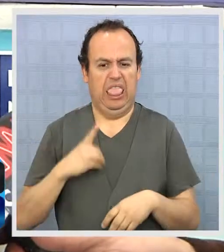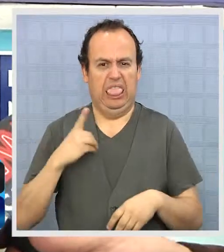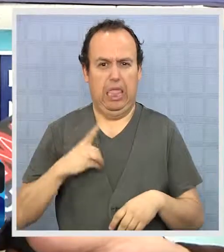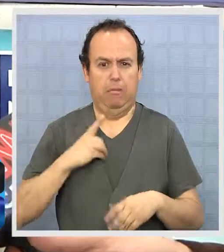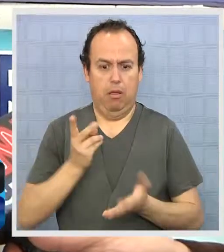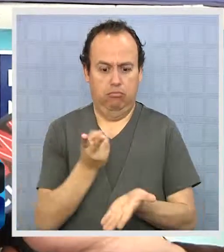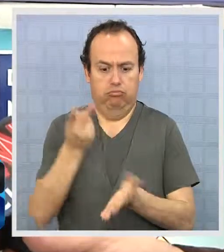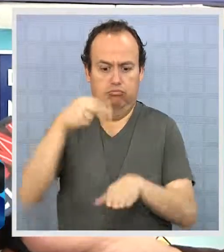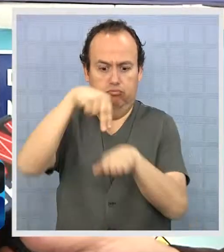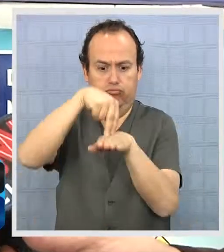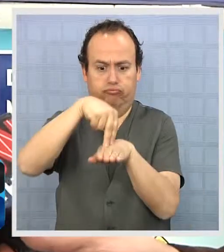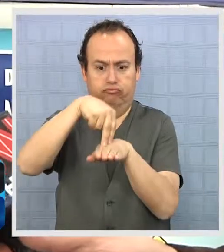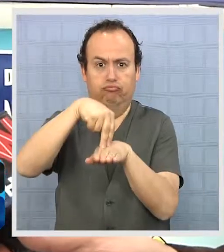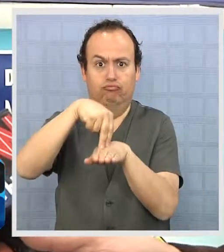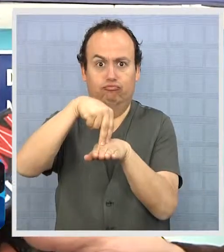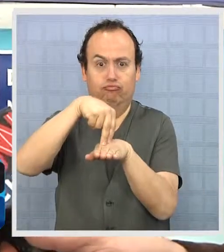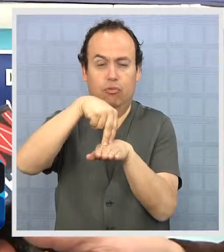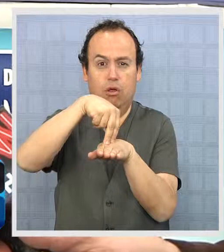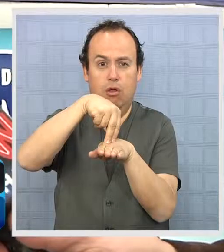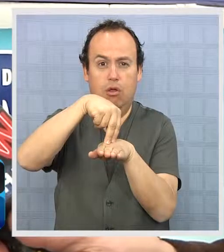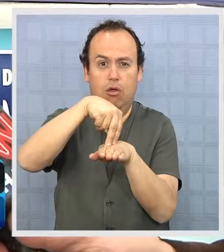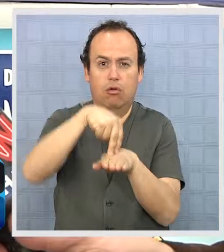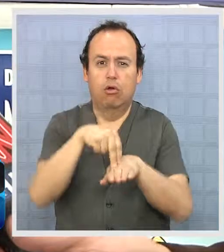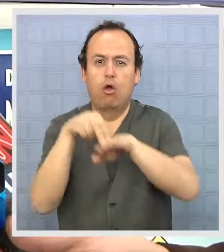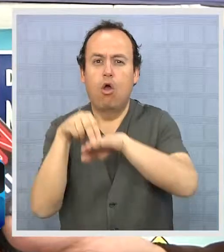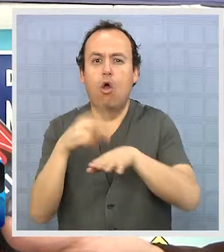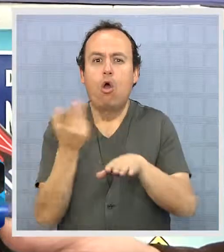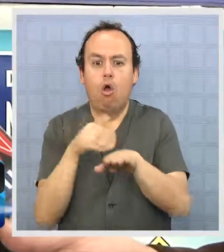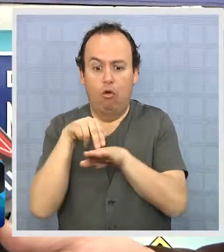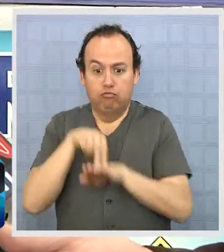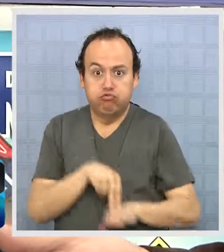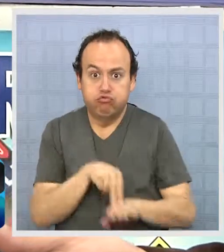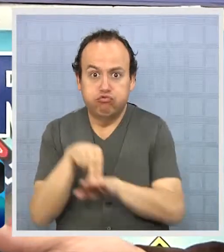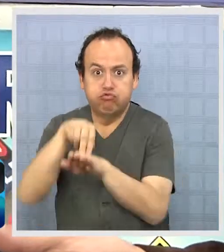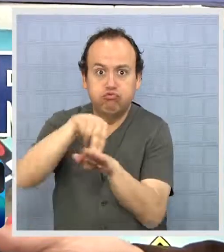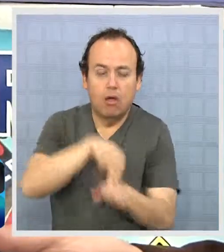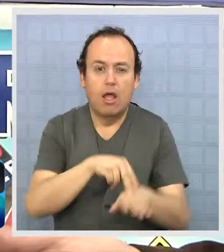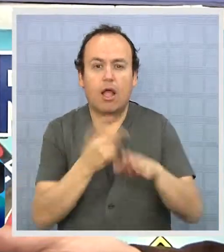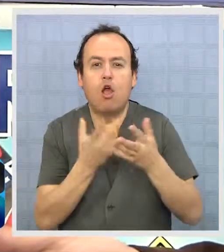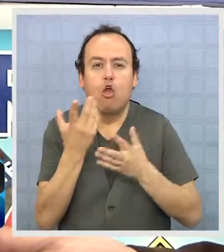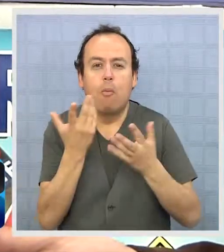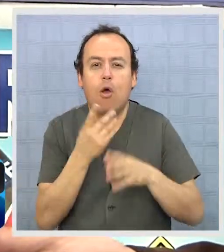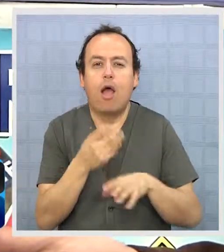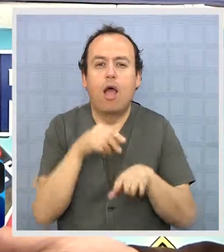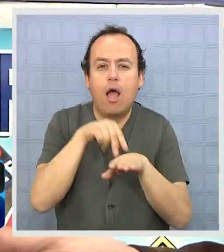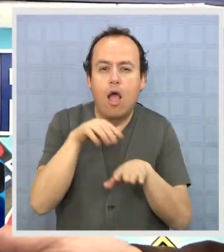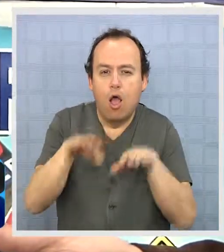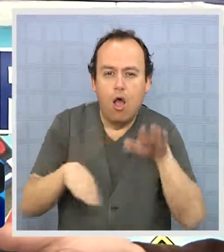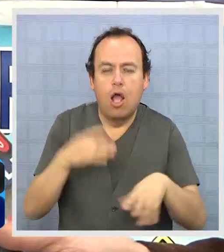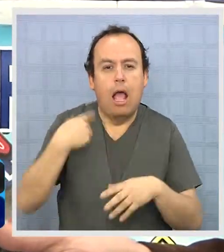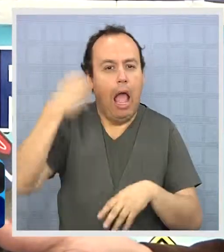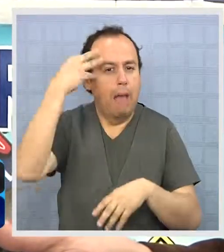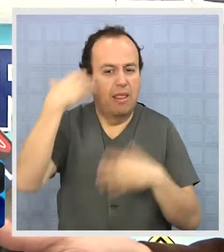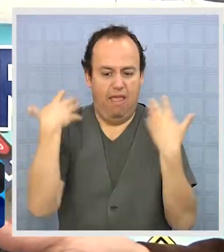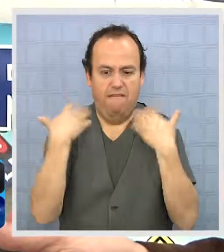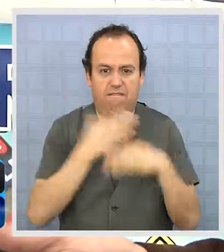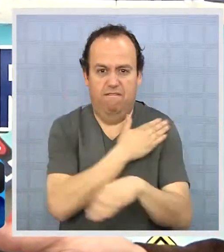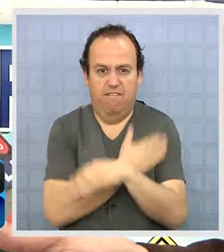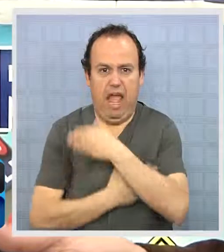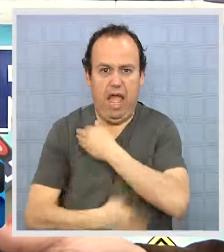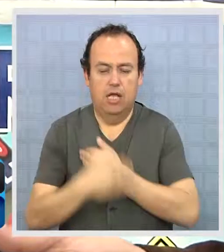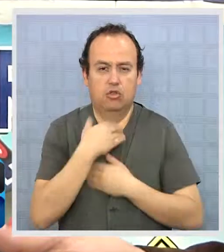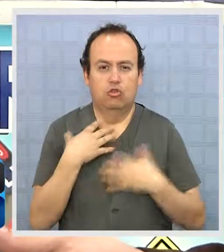de pararse lo que el ser en lo que el body voy a aprender la modalidad de correr ha costado aprender a apoyar los brazos aprender a